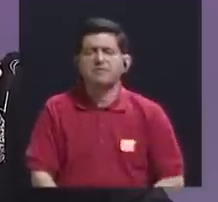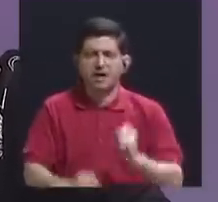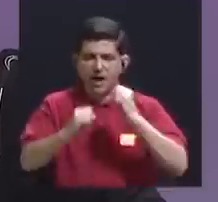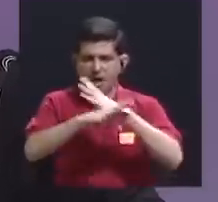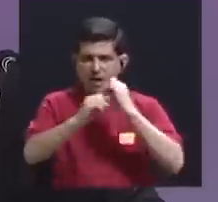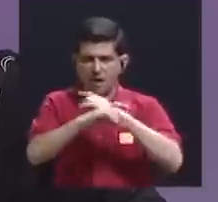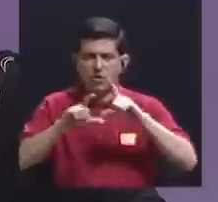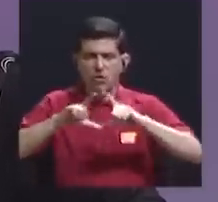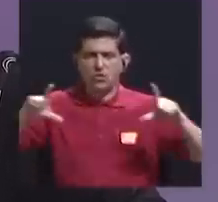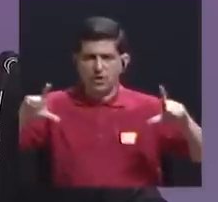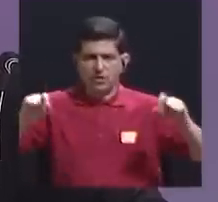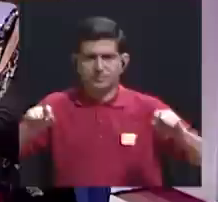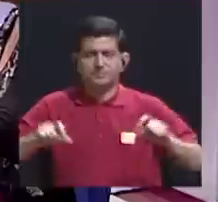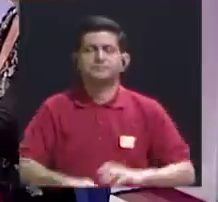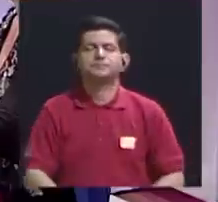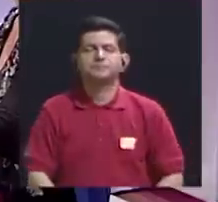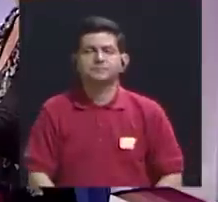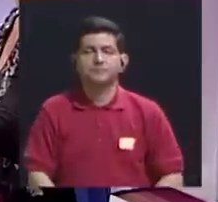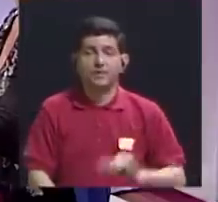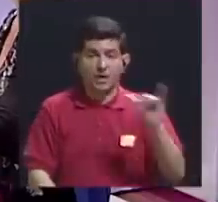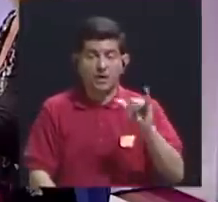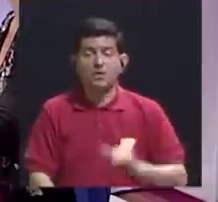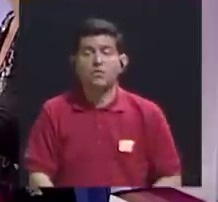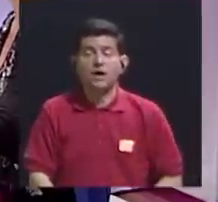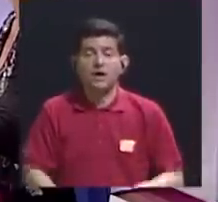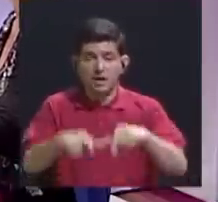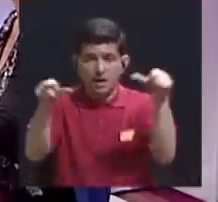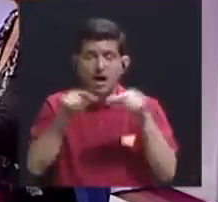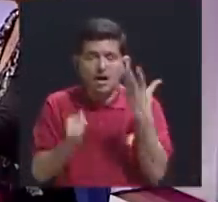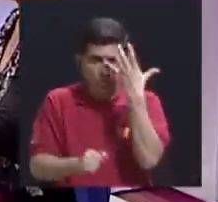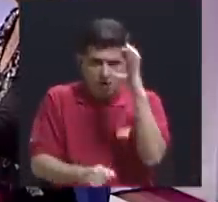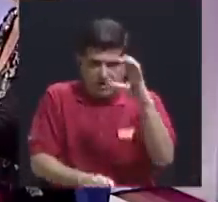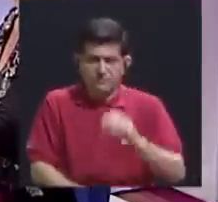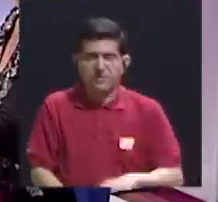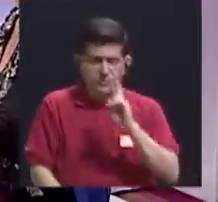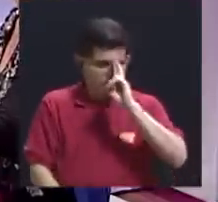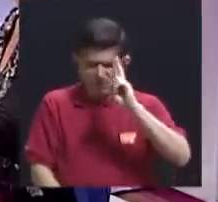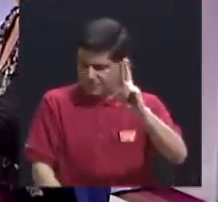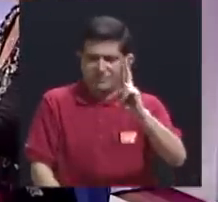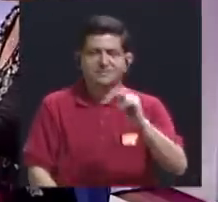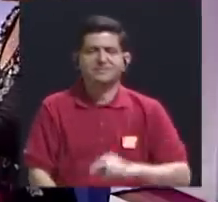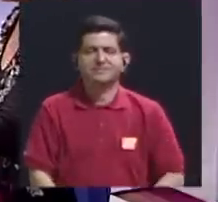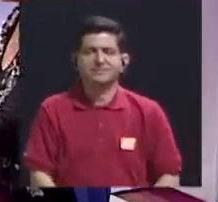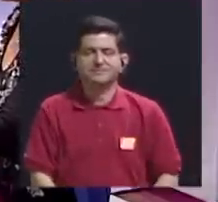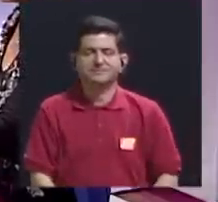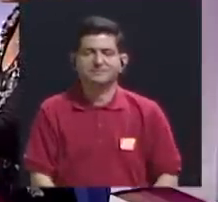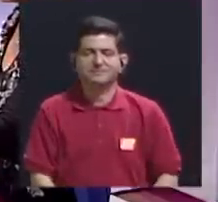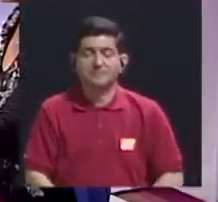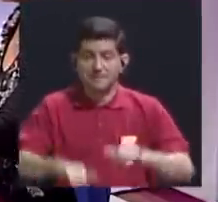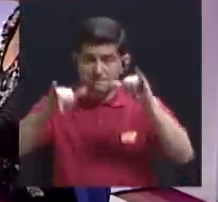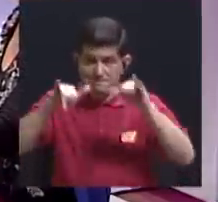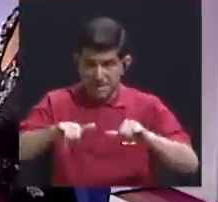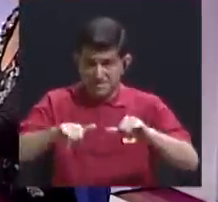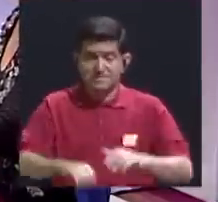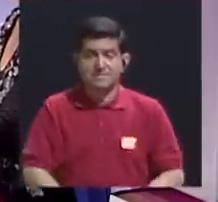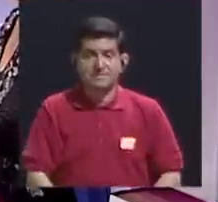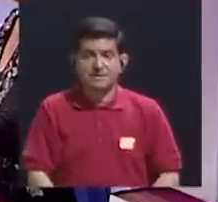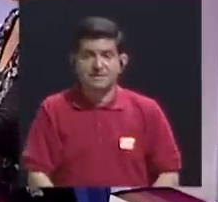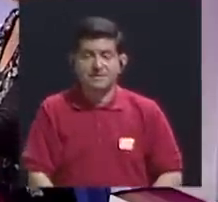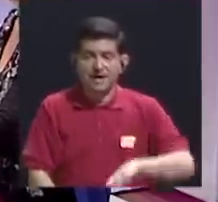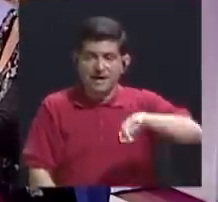arroba gmail.com y a nuestra página facebook y reverencia y que desee con